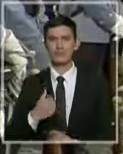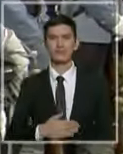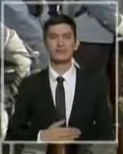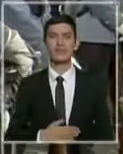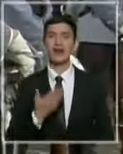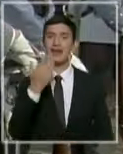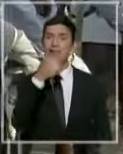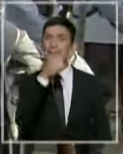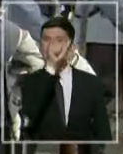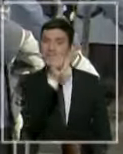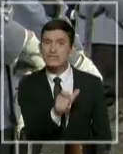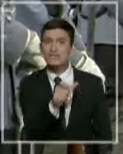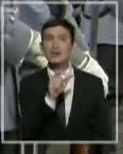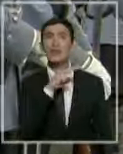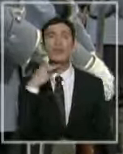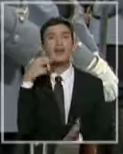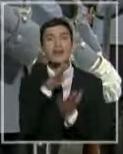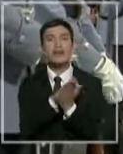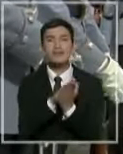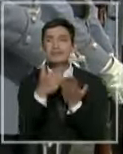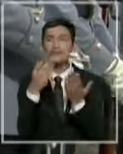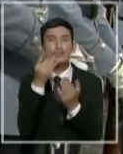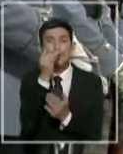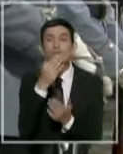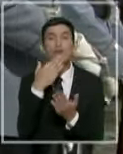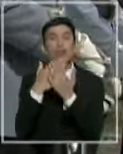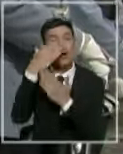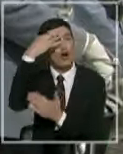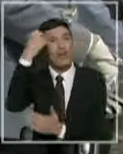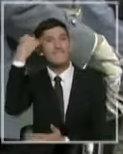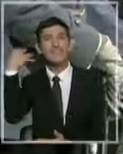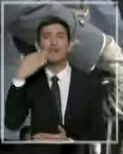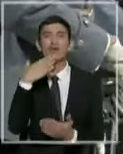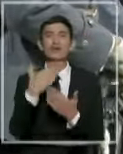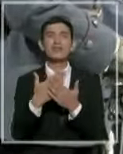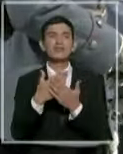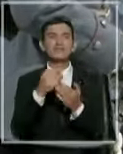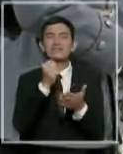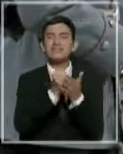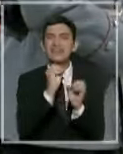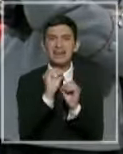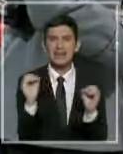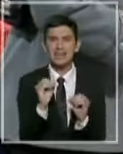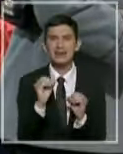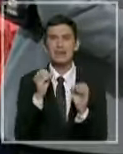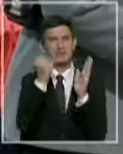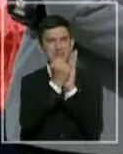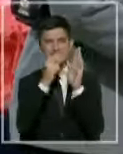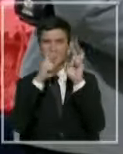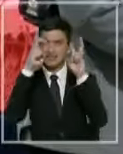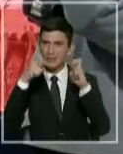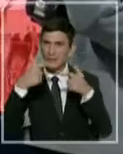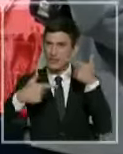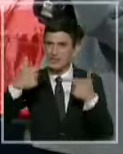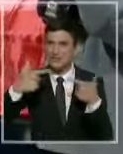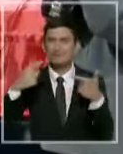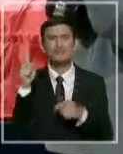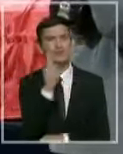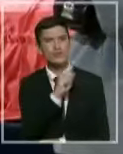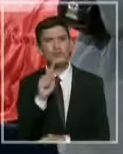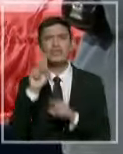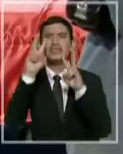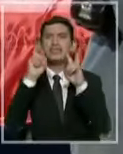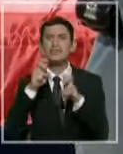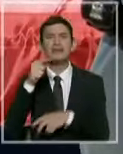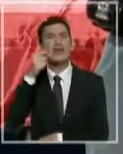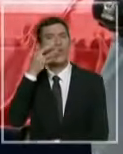Una persona solo muere realmente cuando se olvida, cuando no deja un legado. Y cuando hablo de legado, no es un legado político o material, sino que es el legado